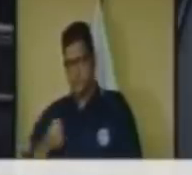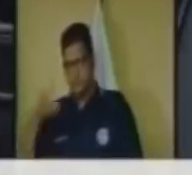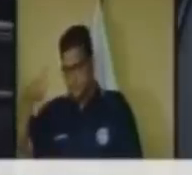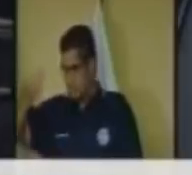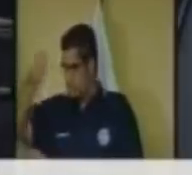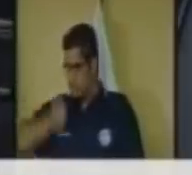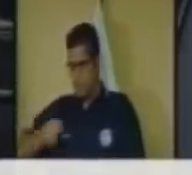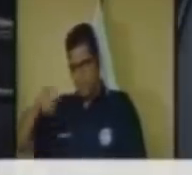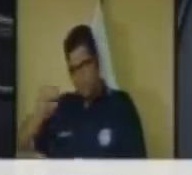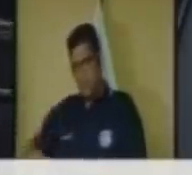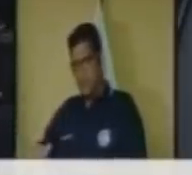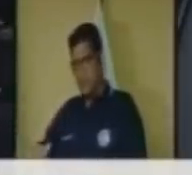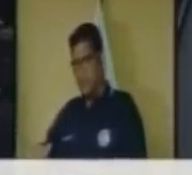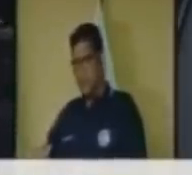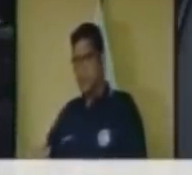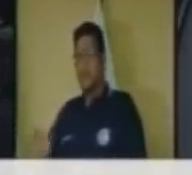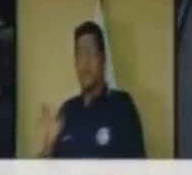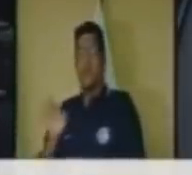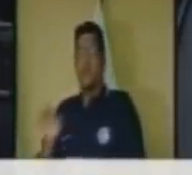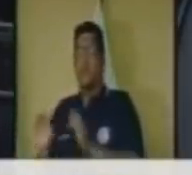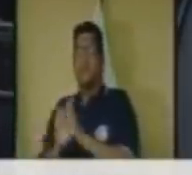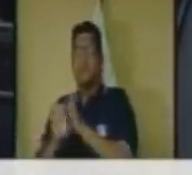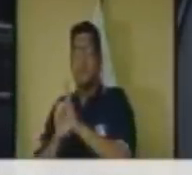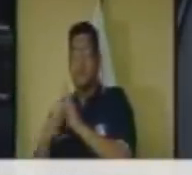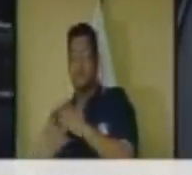Villanueva. Ministro, ¿cuál es son los